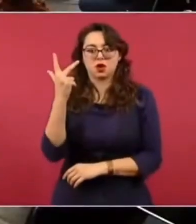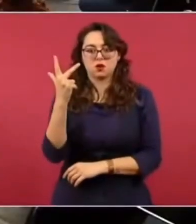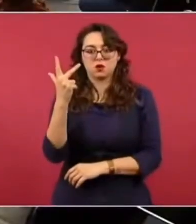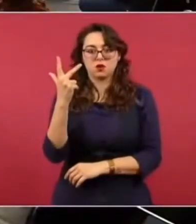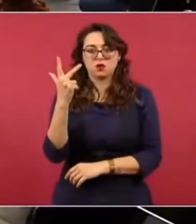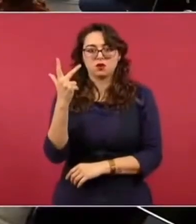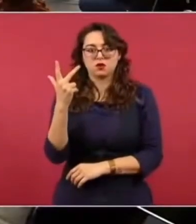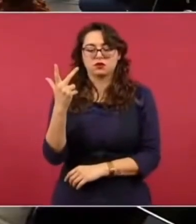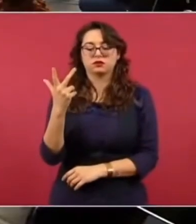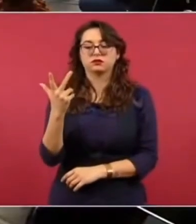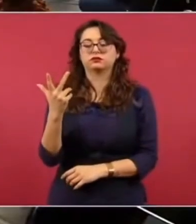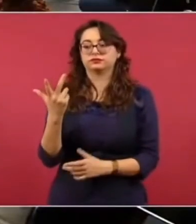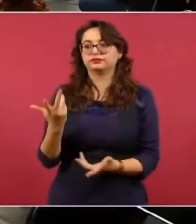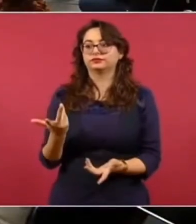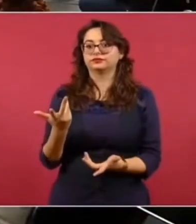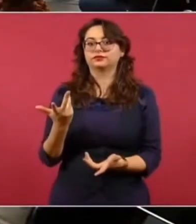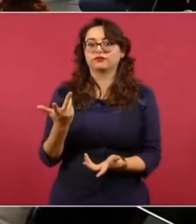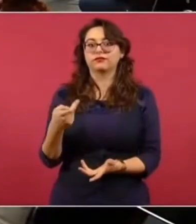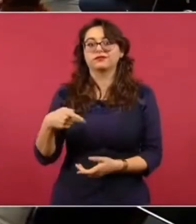Entonces, ¿por qué están molestos?